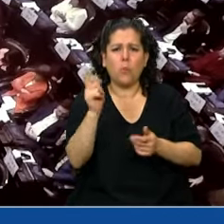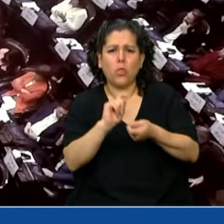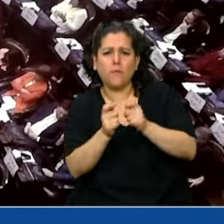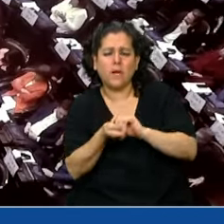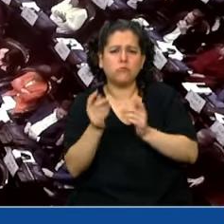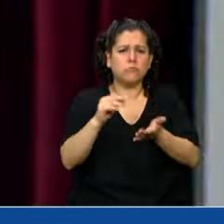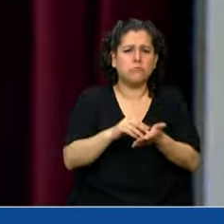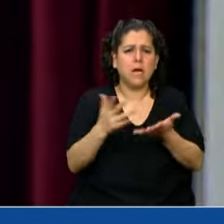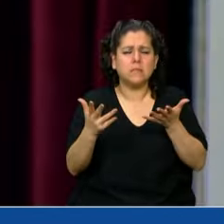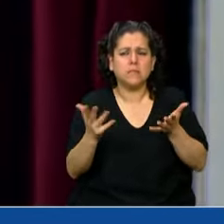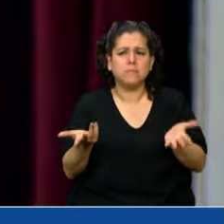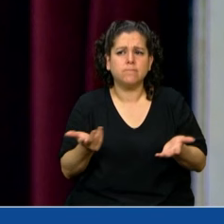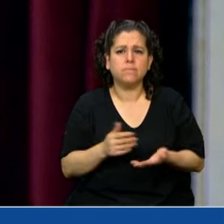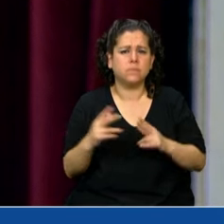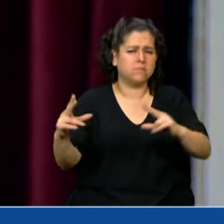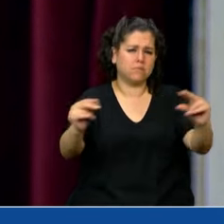modificación